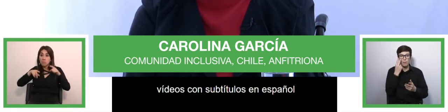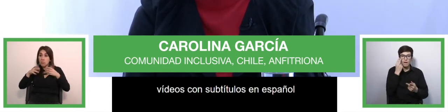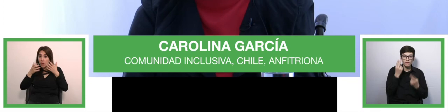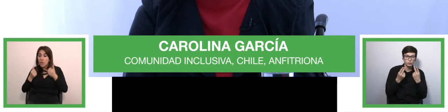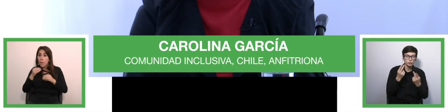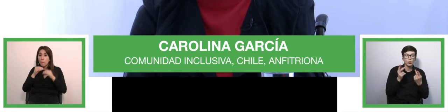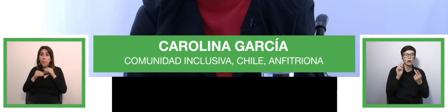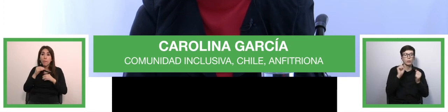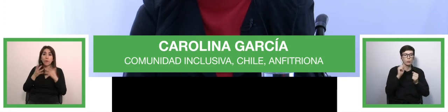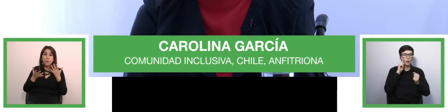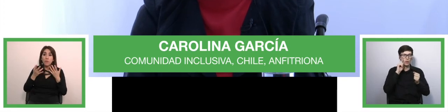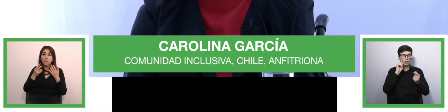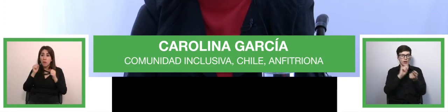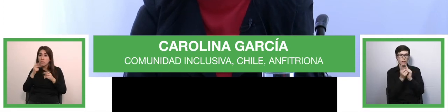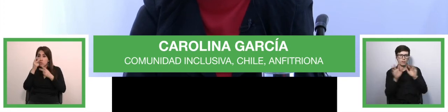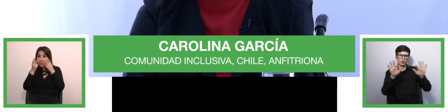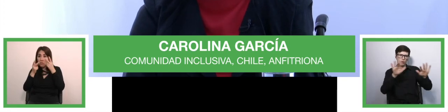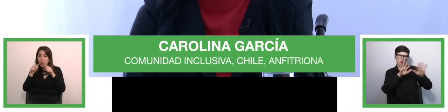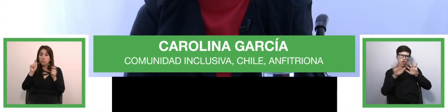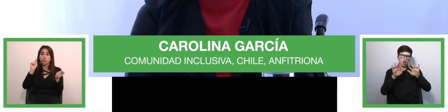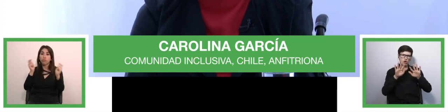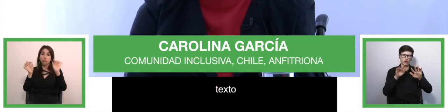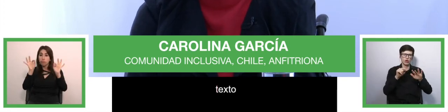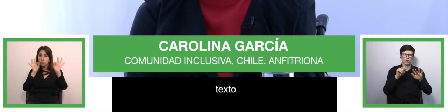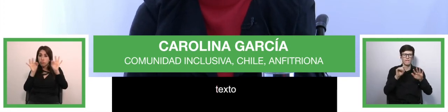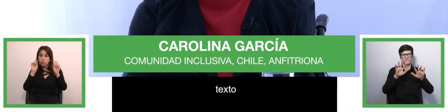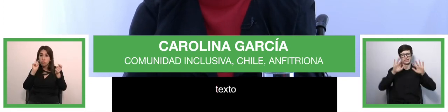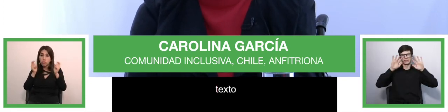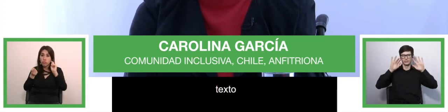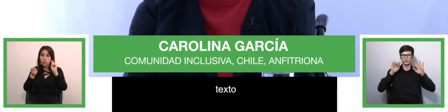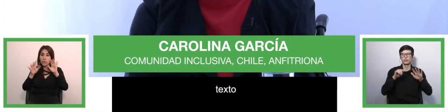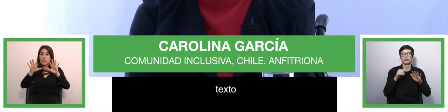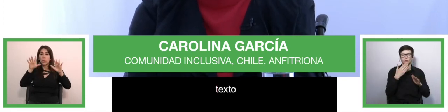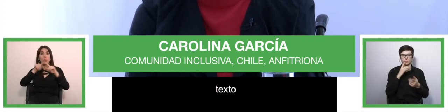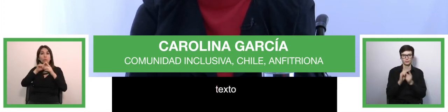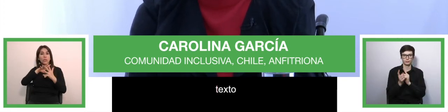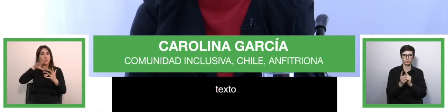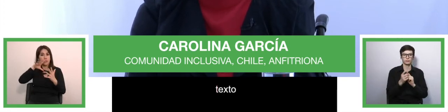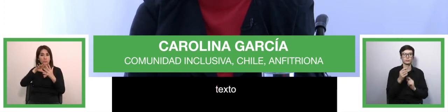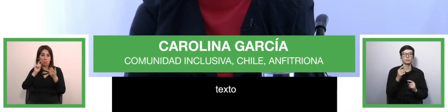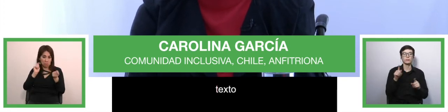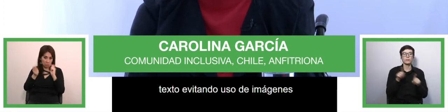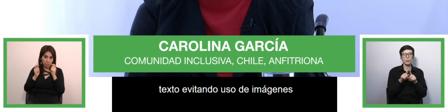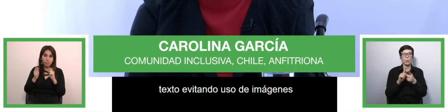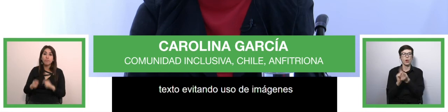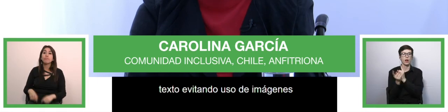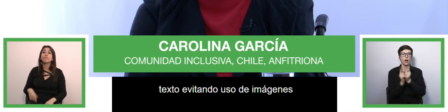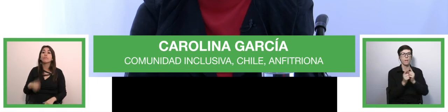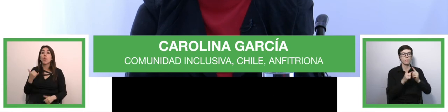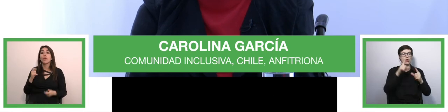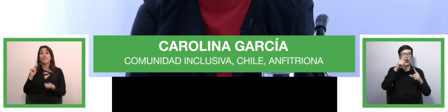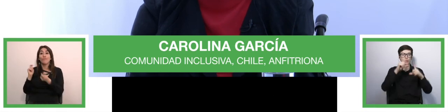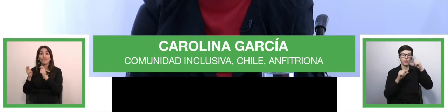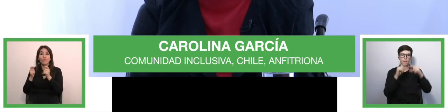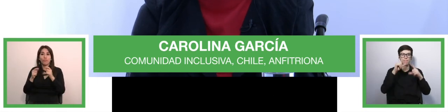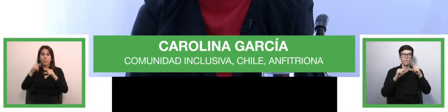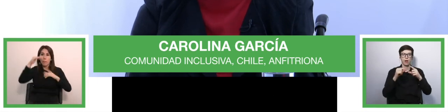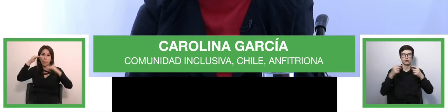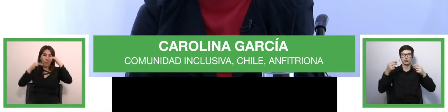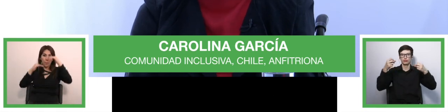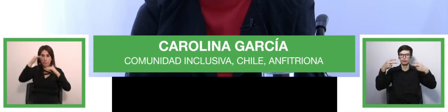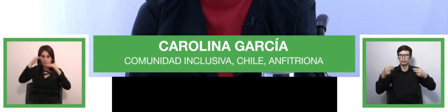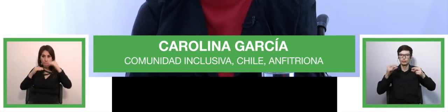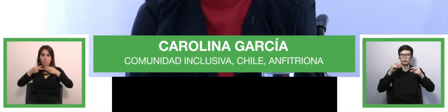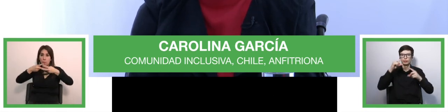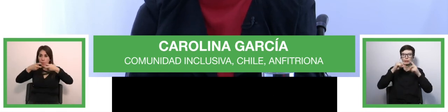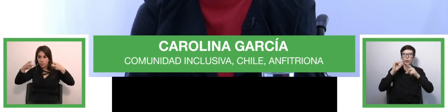tenemos textos alternativos para imágenes y también cambios de tamaño de texto para los que lo